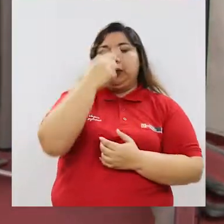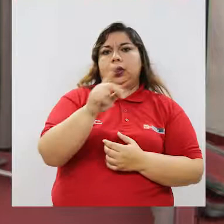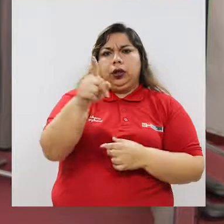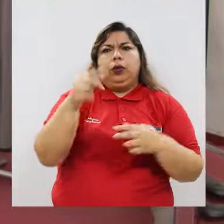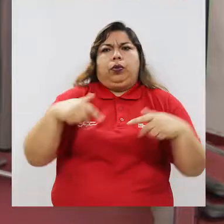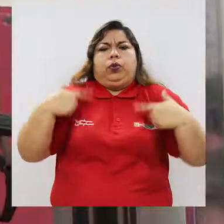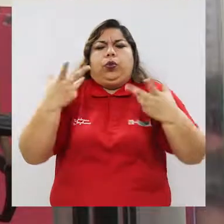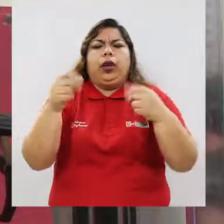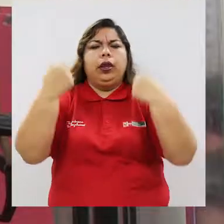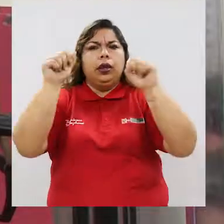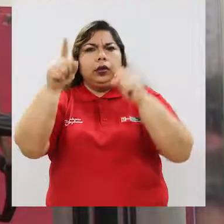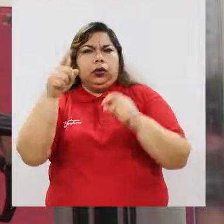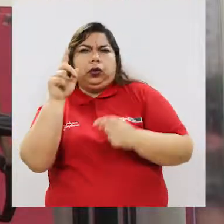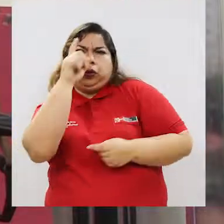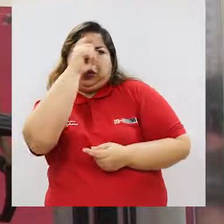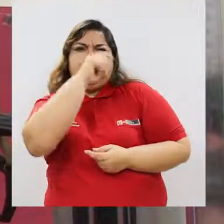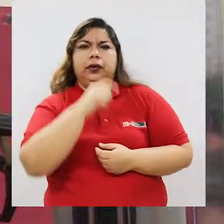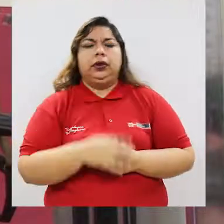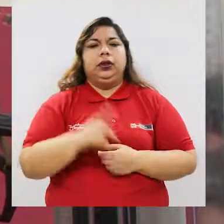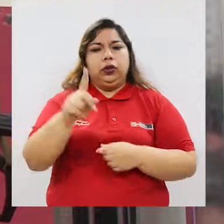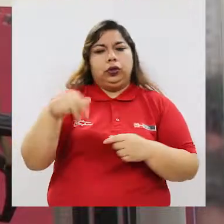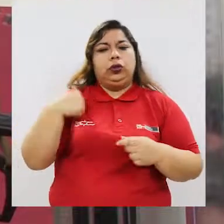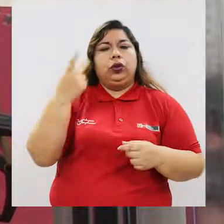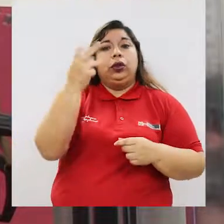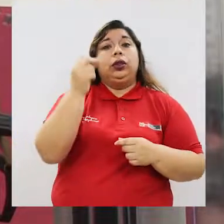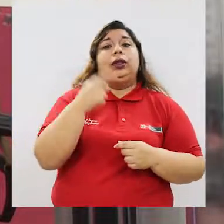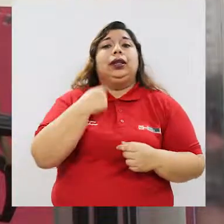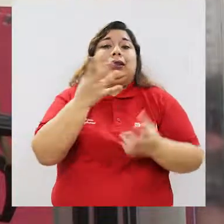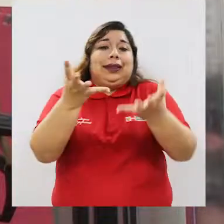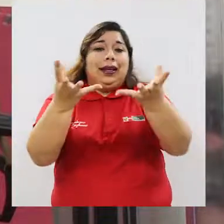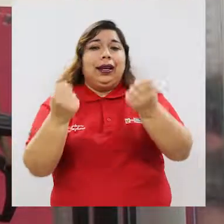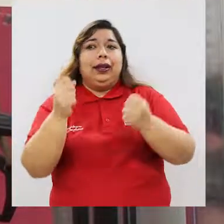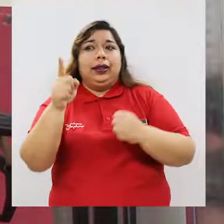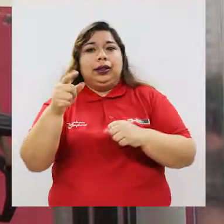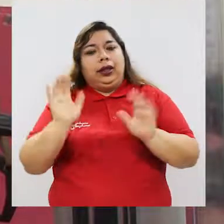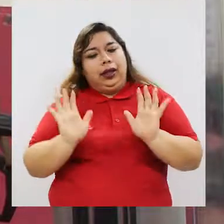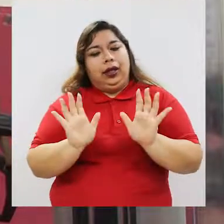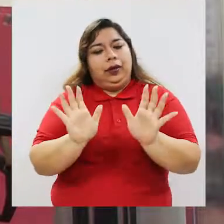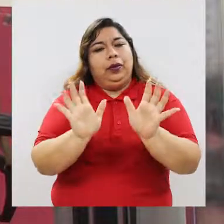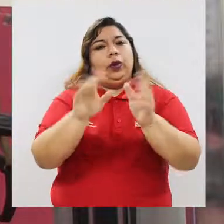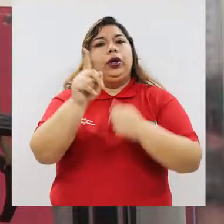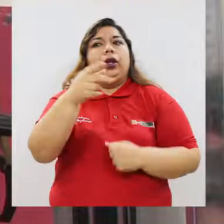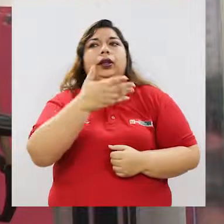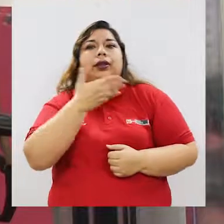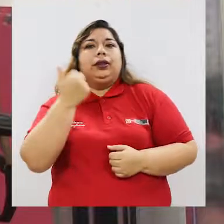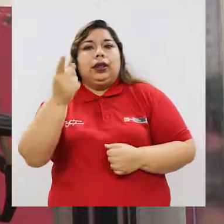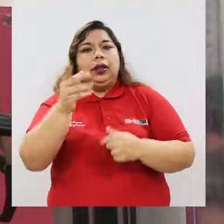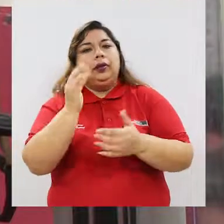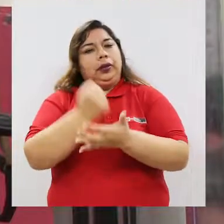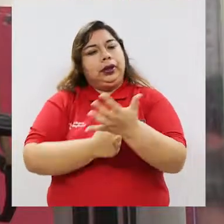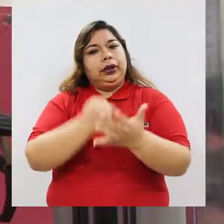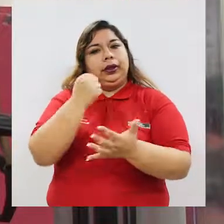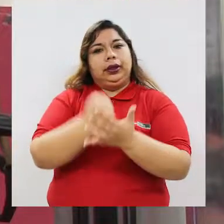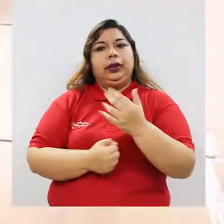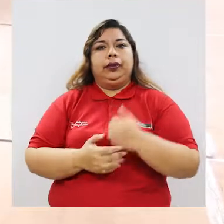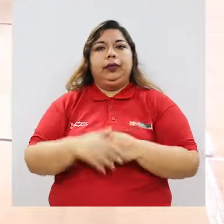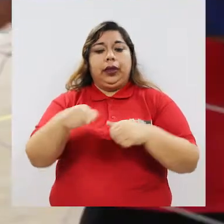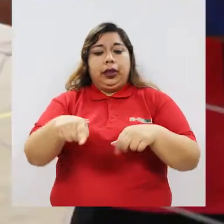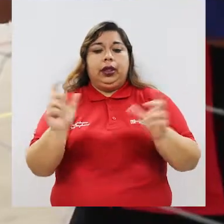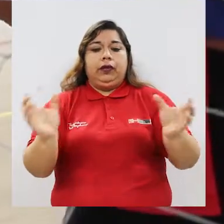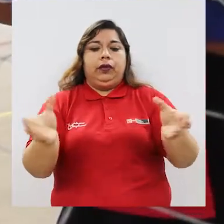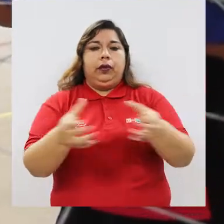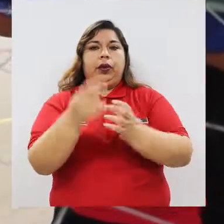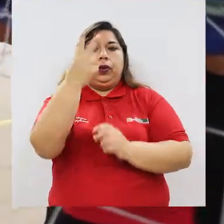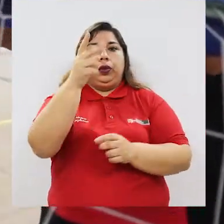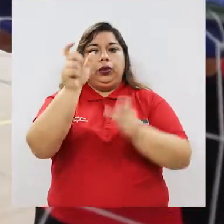pueden practicarlo sin ningún tipo de inconveniente. Solo se requiere tener las ganas, el empuje y sobre todo ser persistente. Está